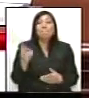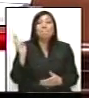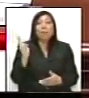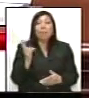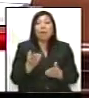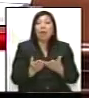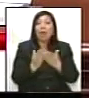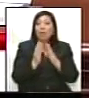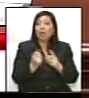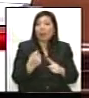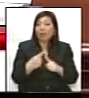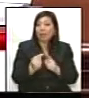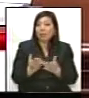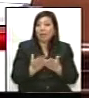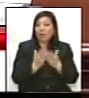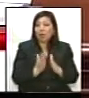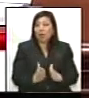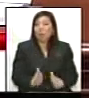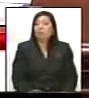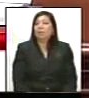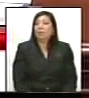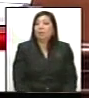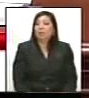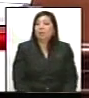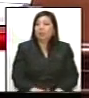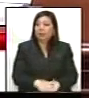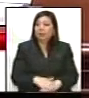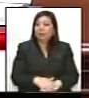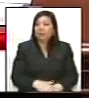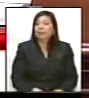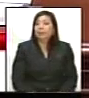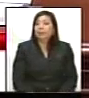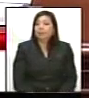alumnos ex alumnos y personal administrativo